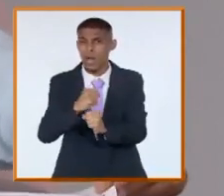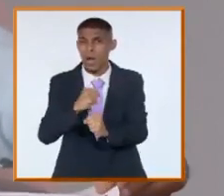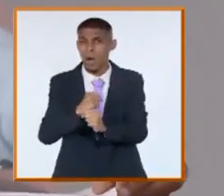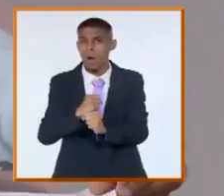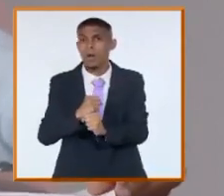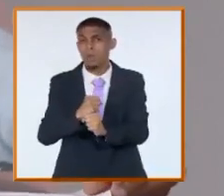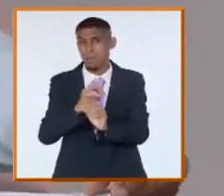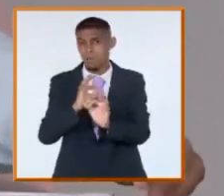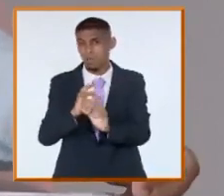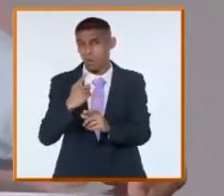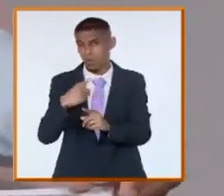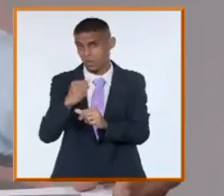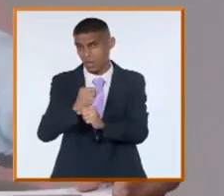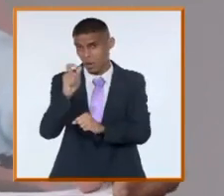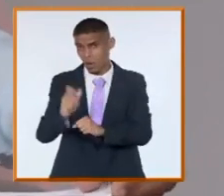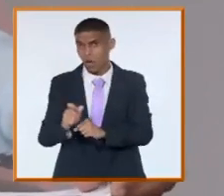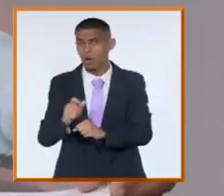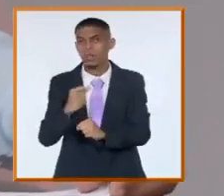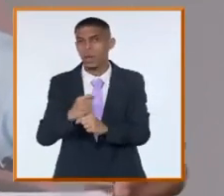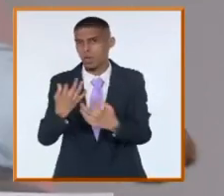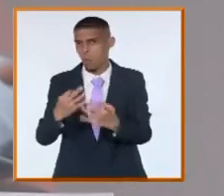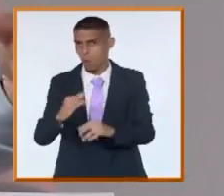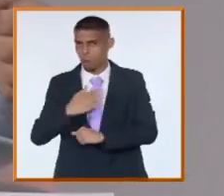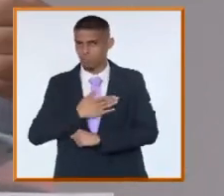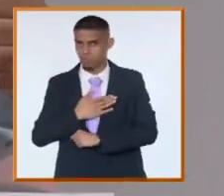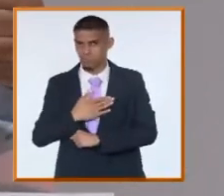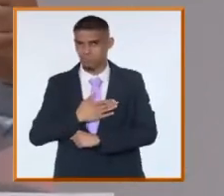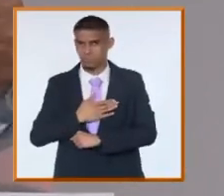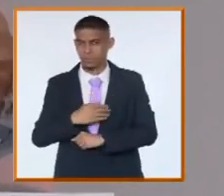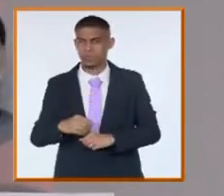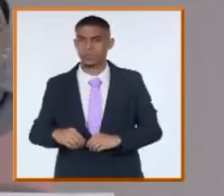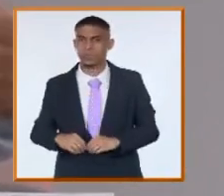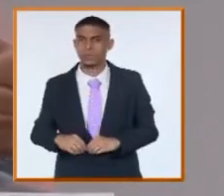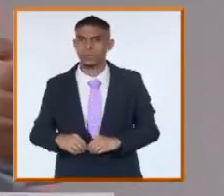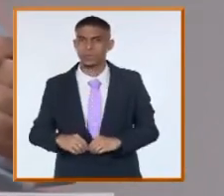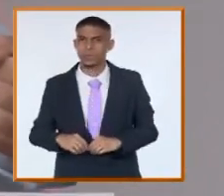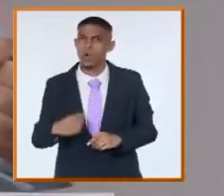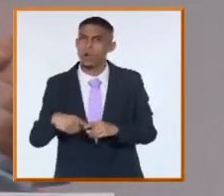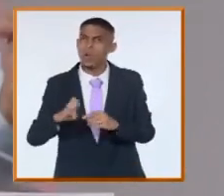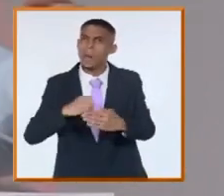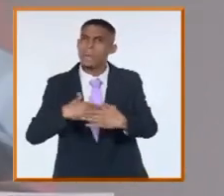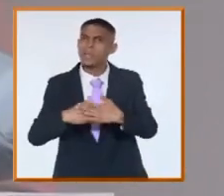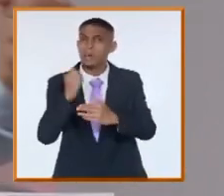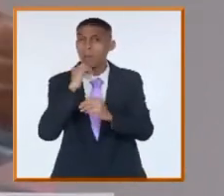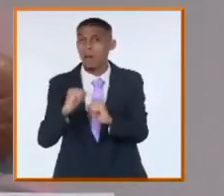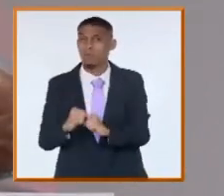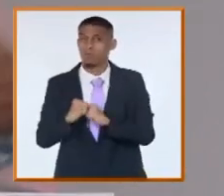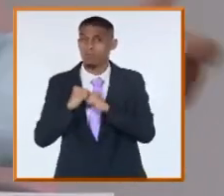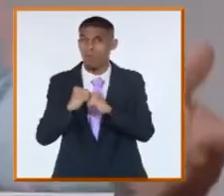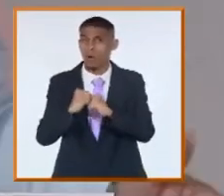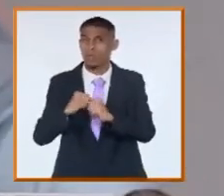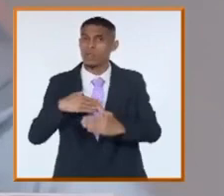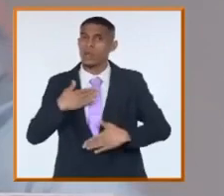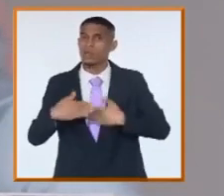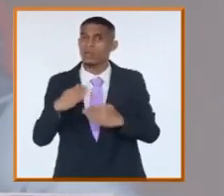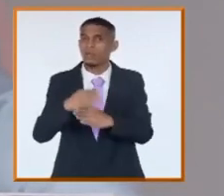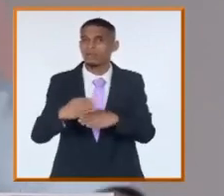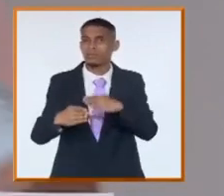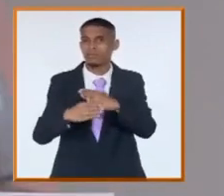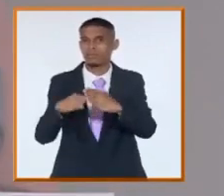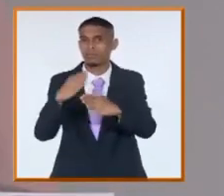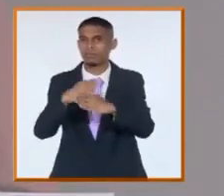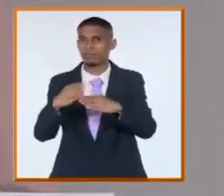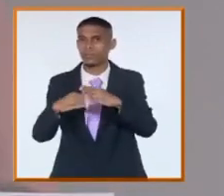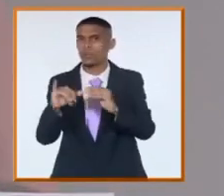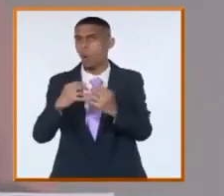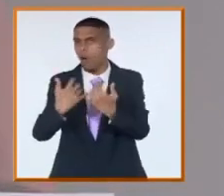tenemos 18 organismos la administración central del estado que tienen empresas fuertes en la actividad constructora y de producción de